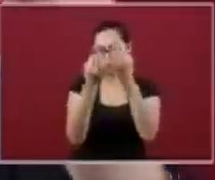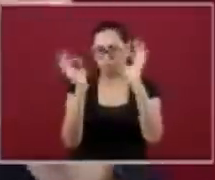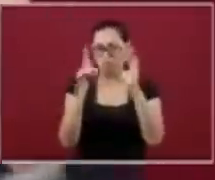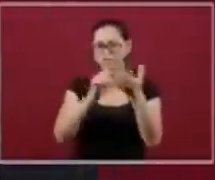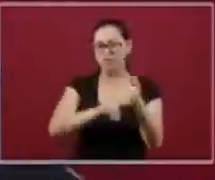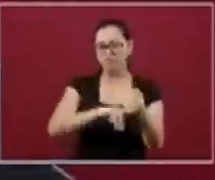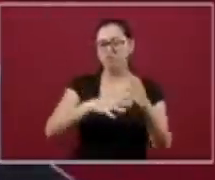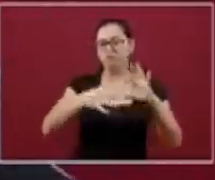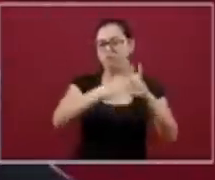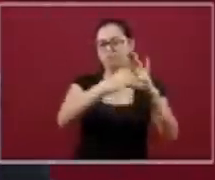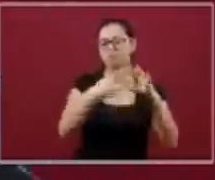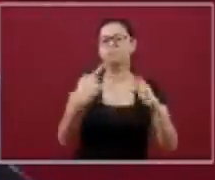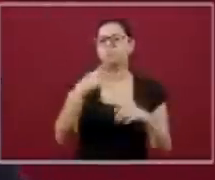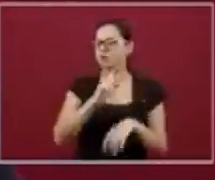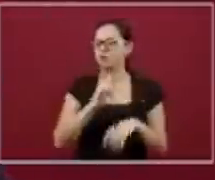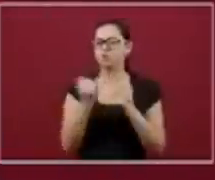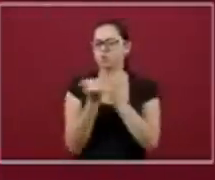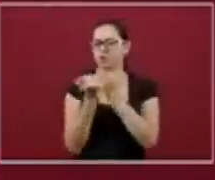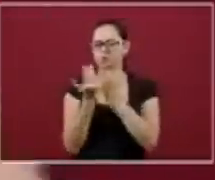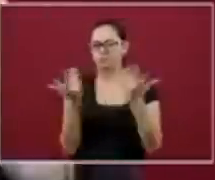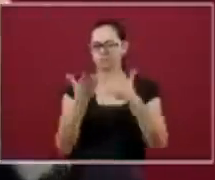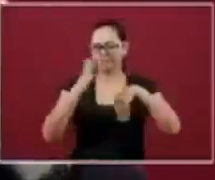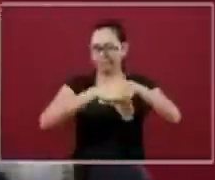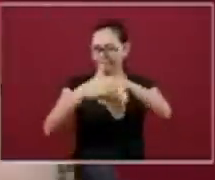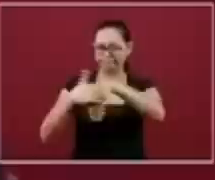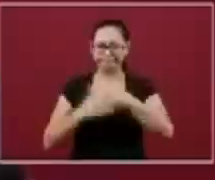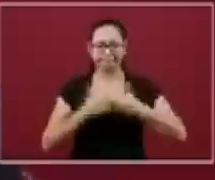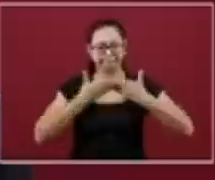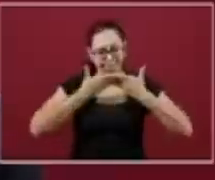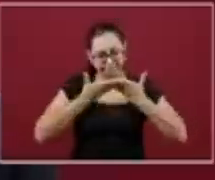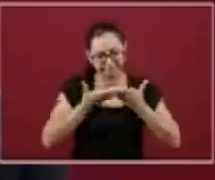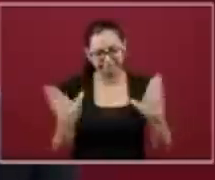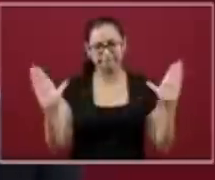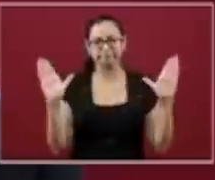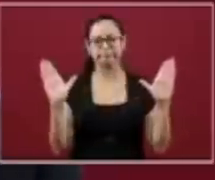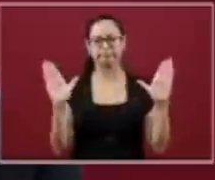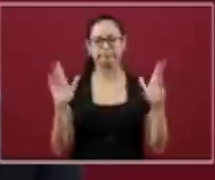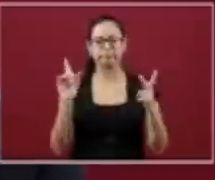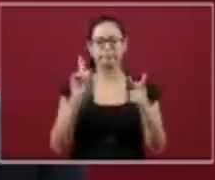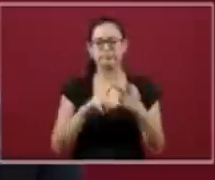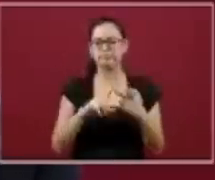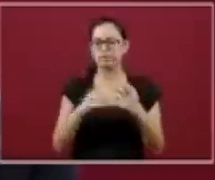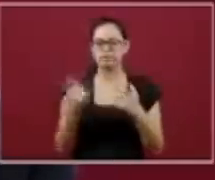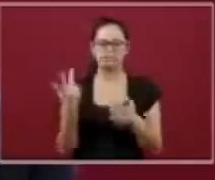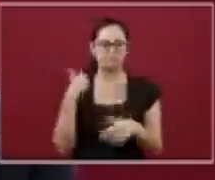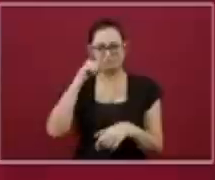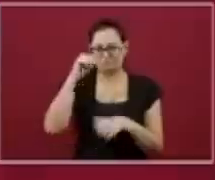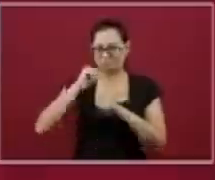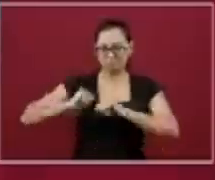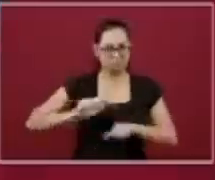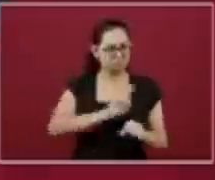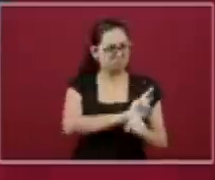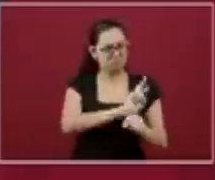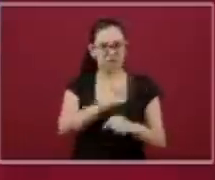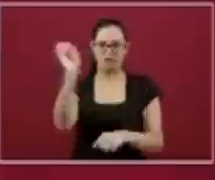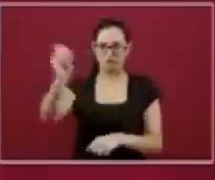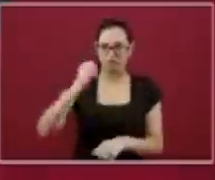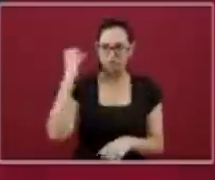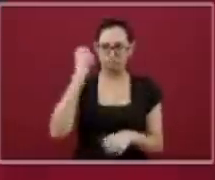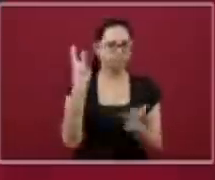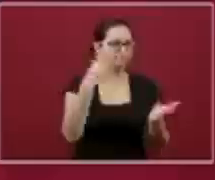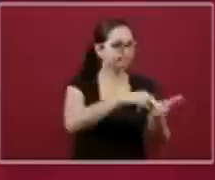lo más abierto que se pueda. Y ahí va a haber presencia de la Cancillería en todos los foros. Todos los foros que se van a